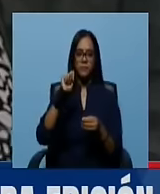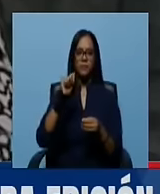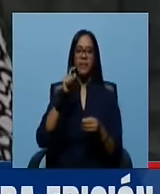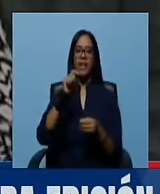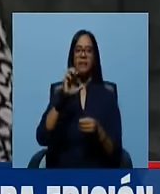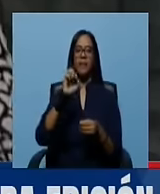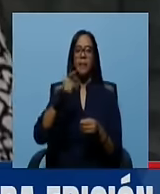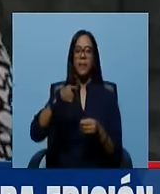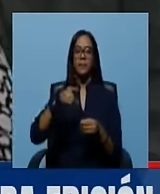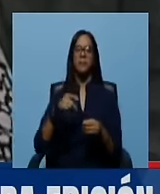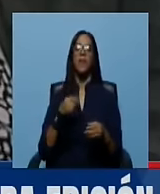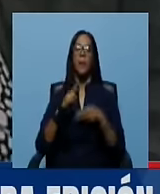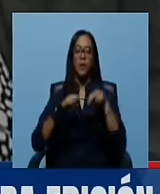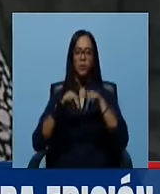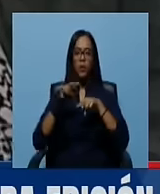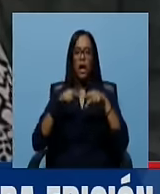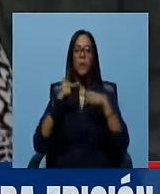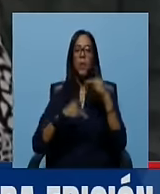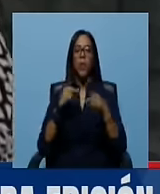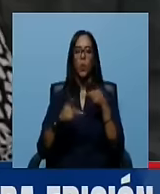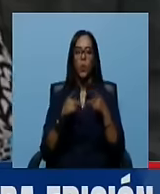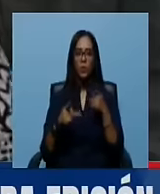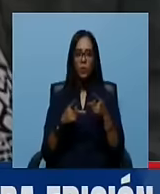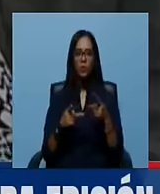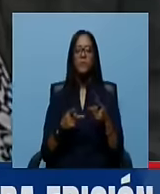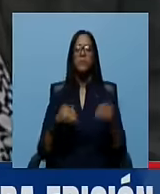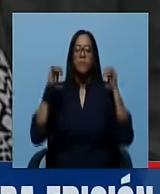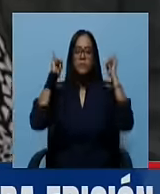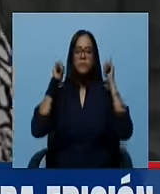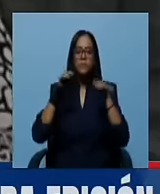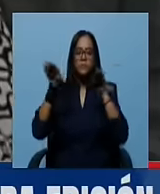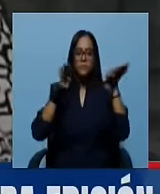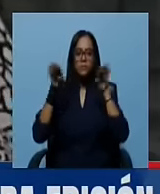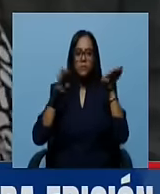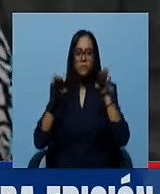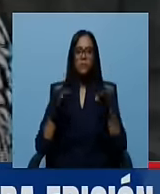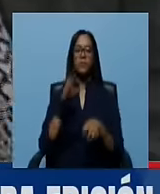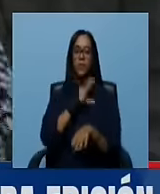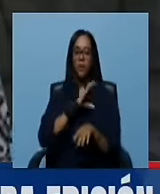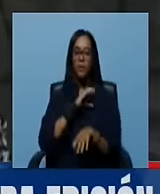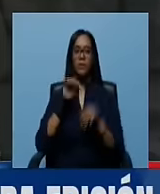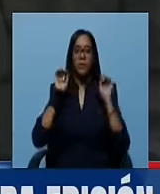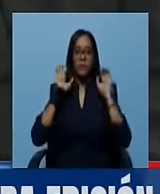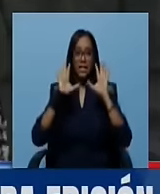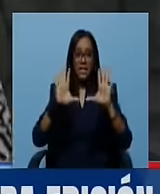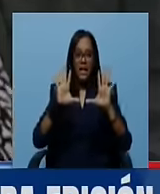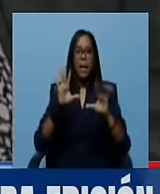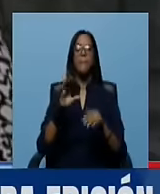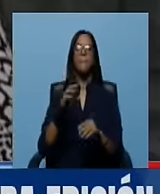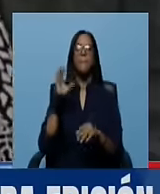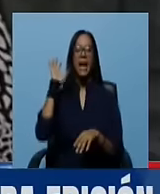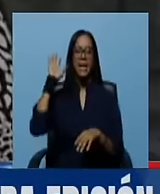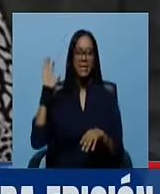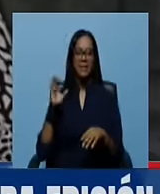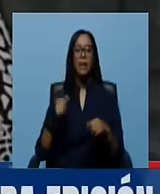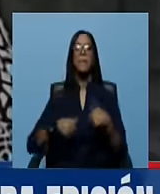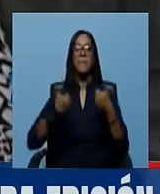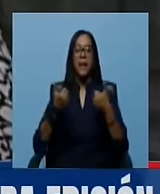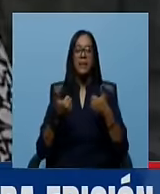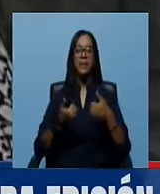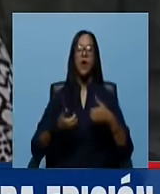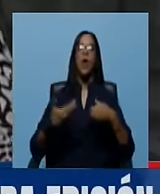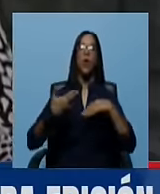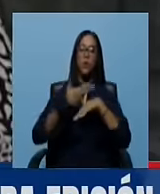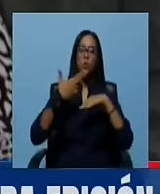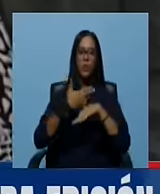producto multidestino durante la Feria del Turismo. Vamos a tener una comisión de los 10 países, más Honduras, que lo tenemos invitado, y viene una